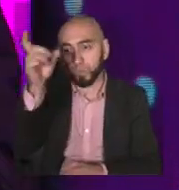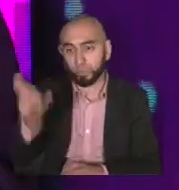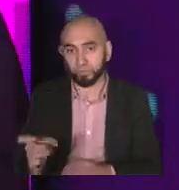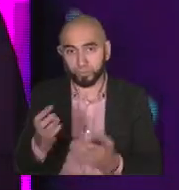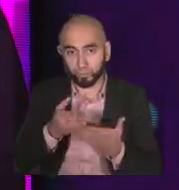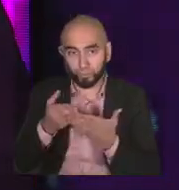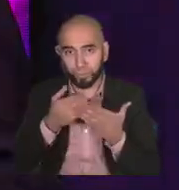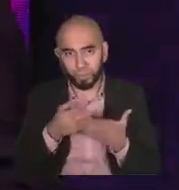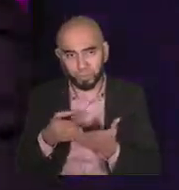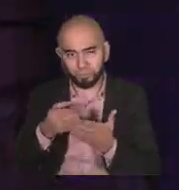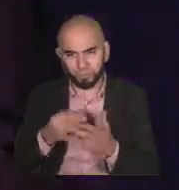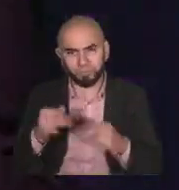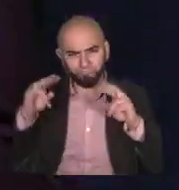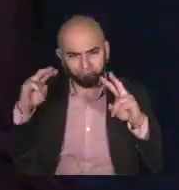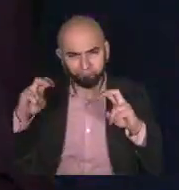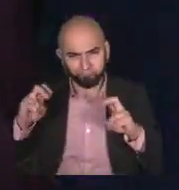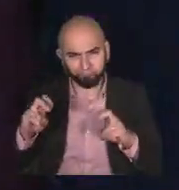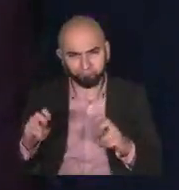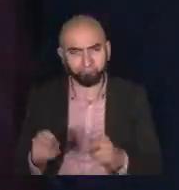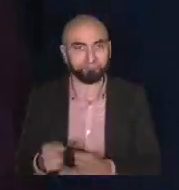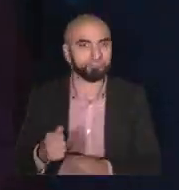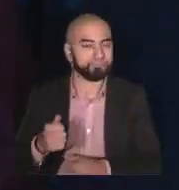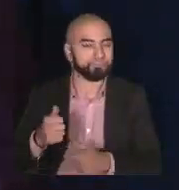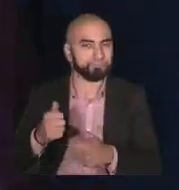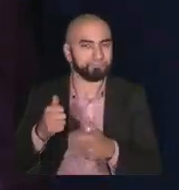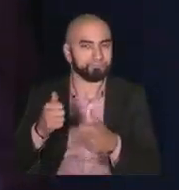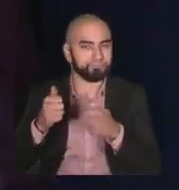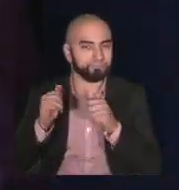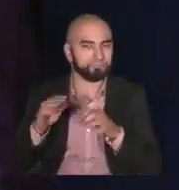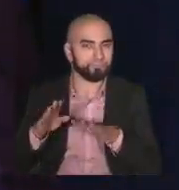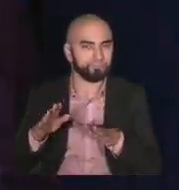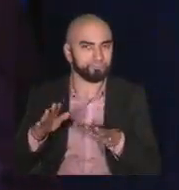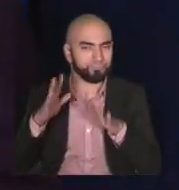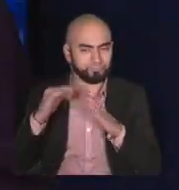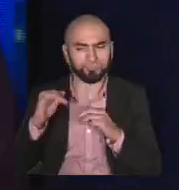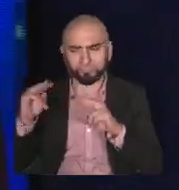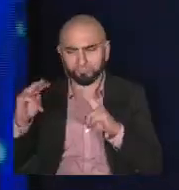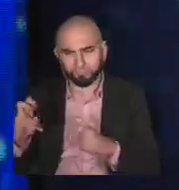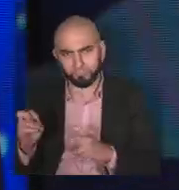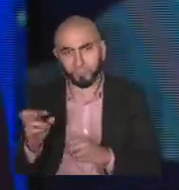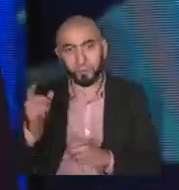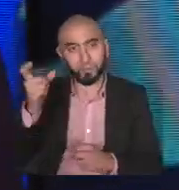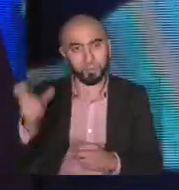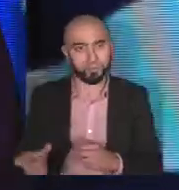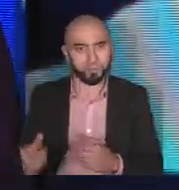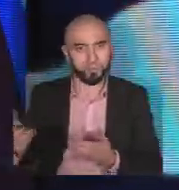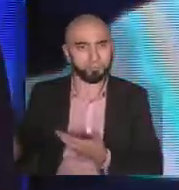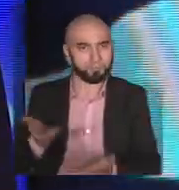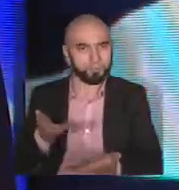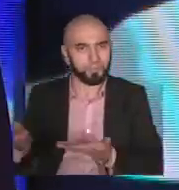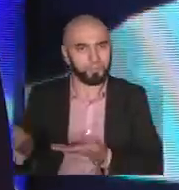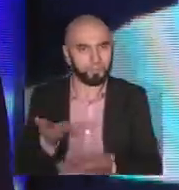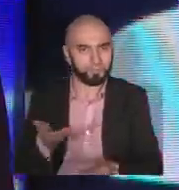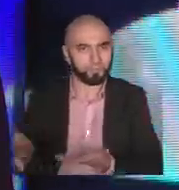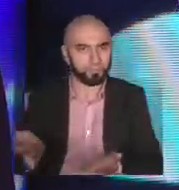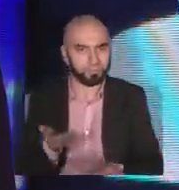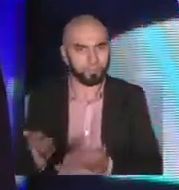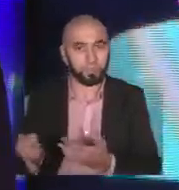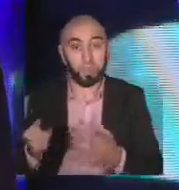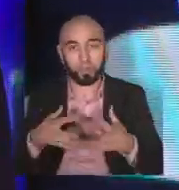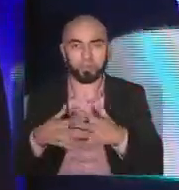que examinó individuos que se interactuaban en las Naciones Unidas, y las